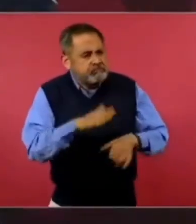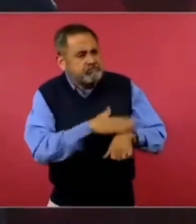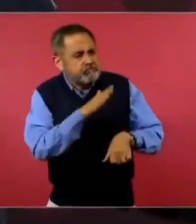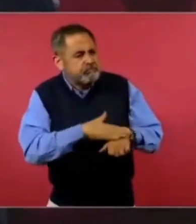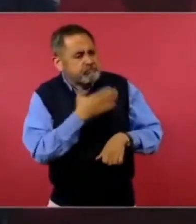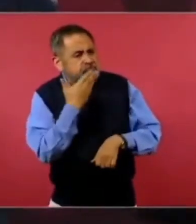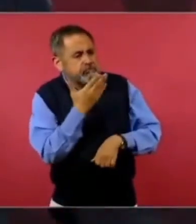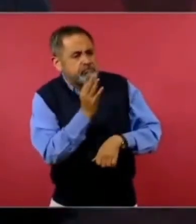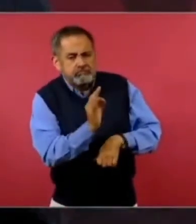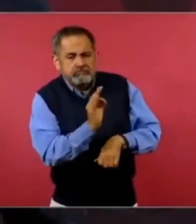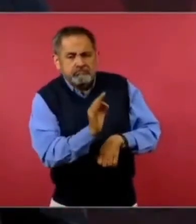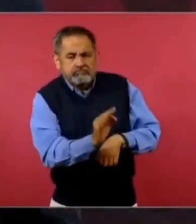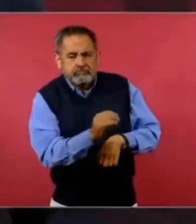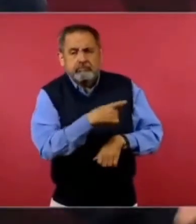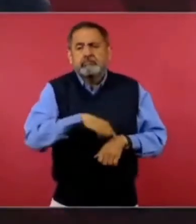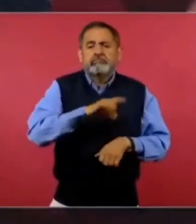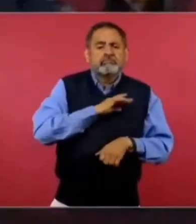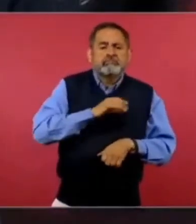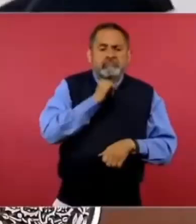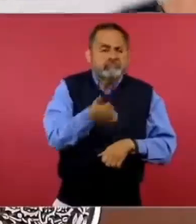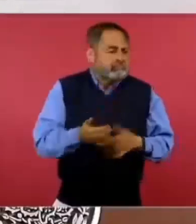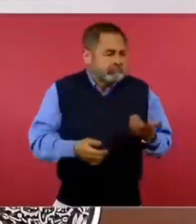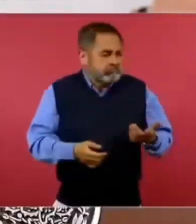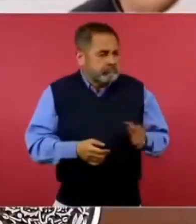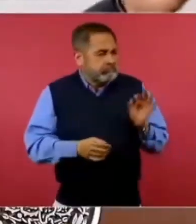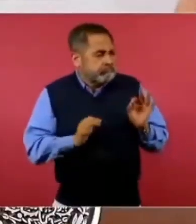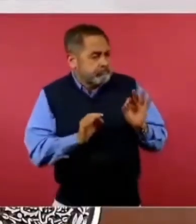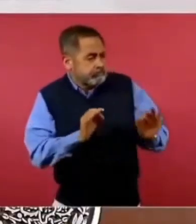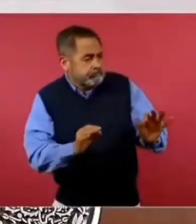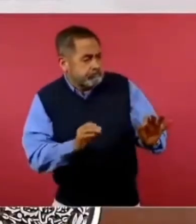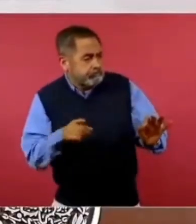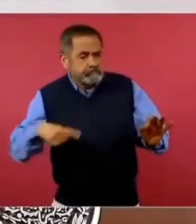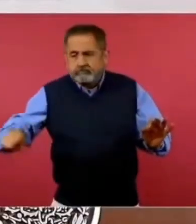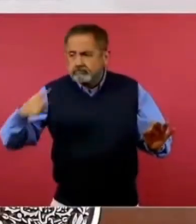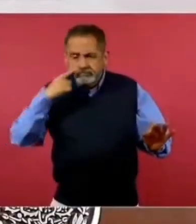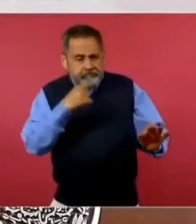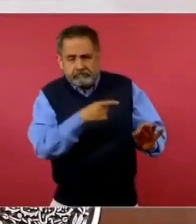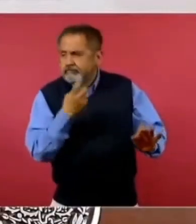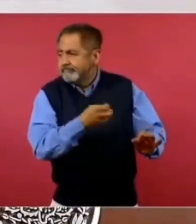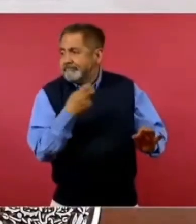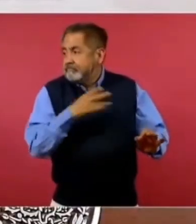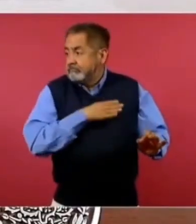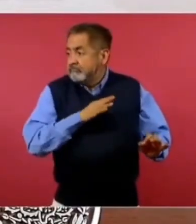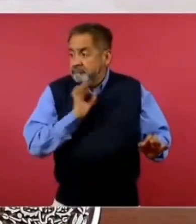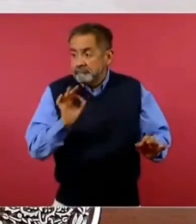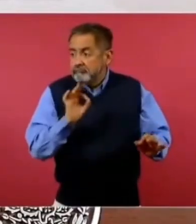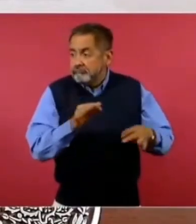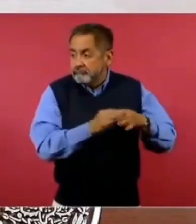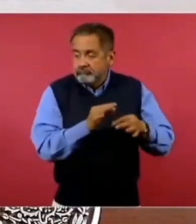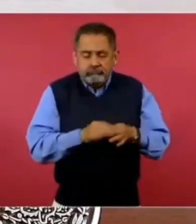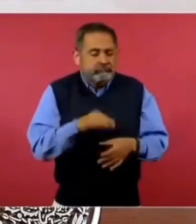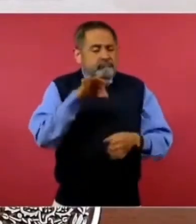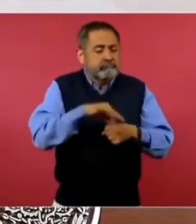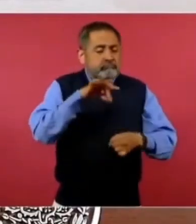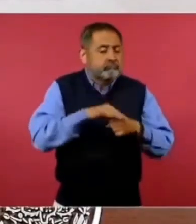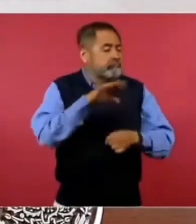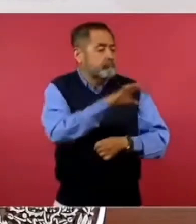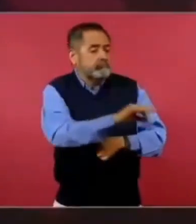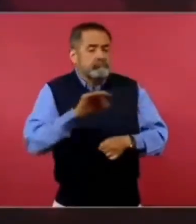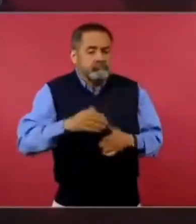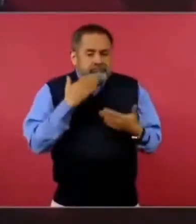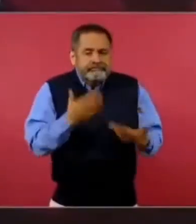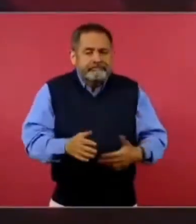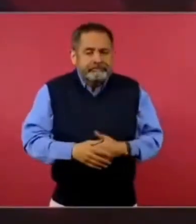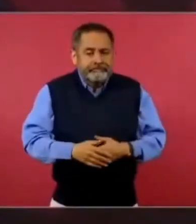tienen nada que temer. Al contrario, van a ser buenos candidatos. Y lo mismo